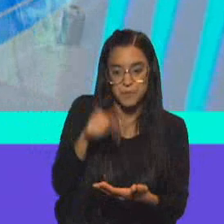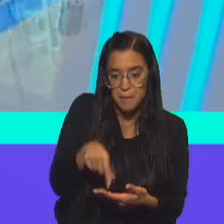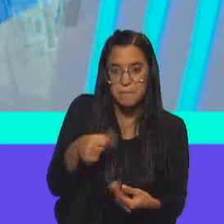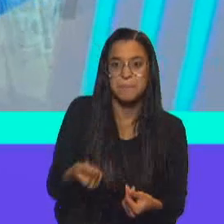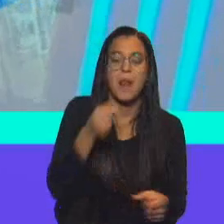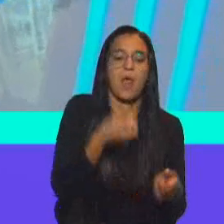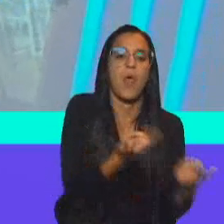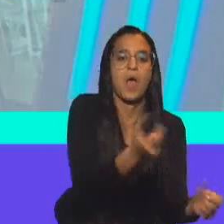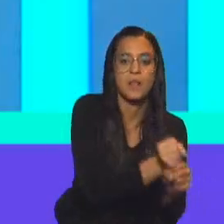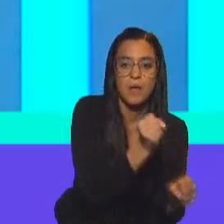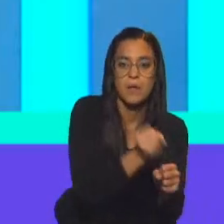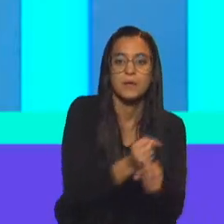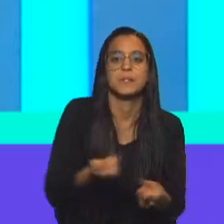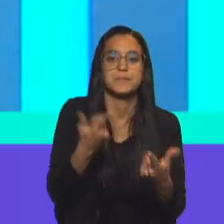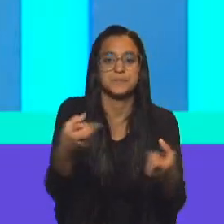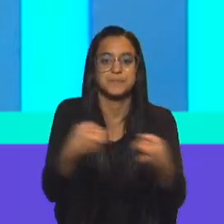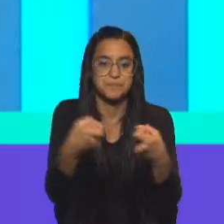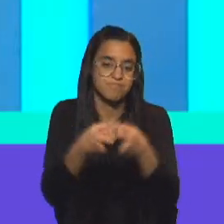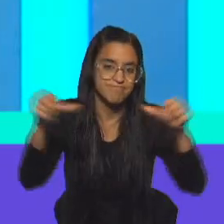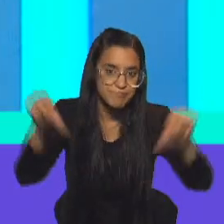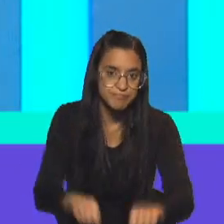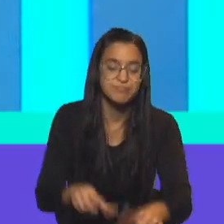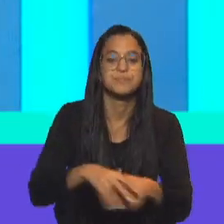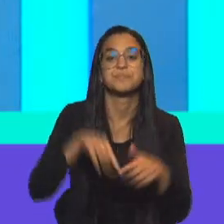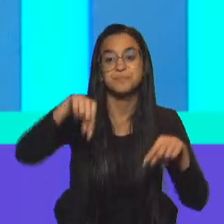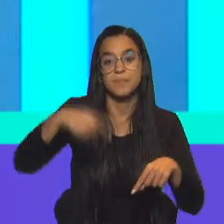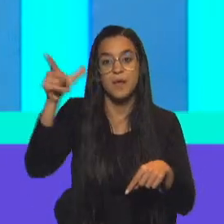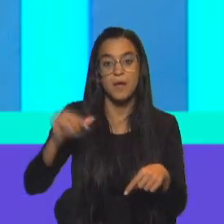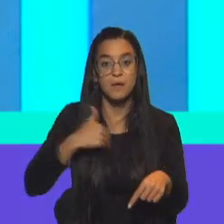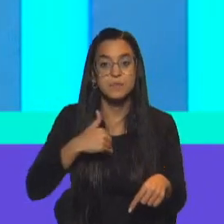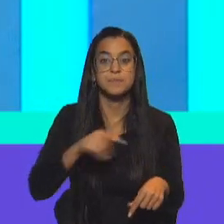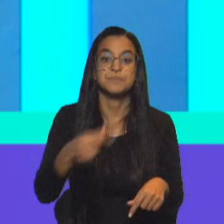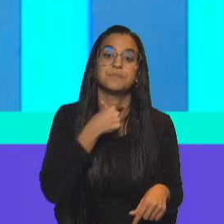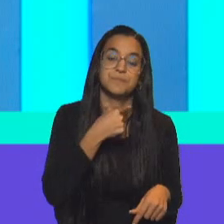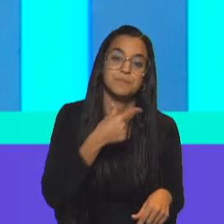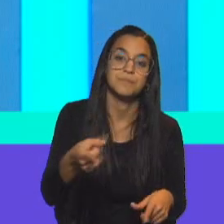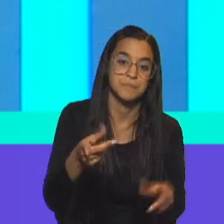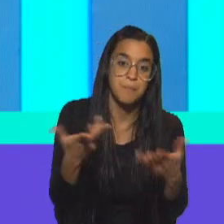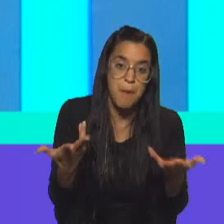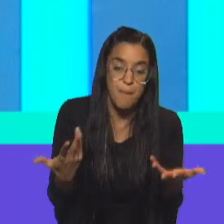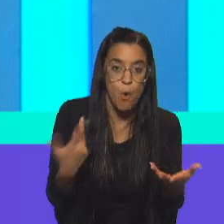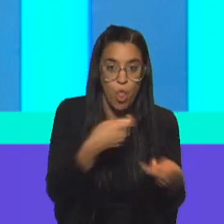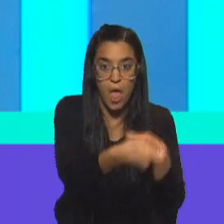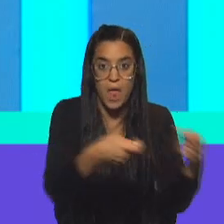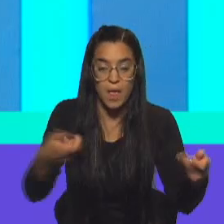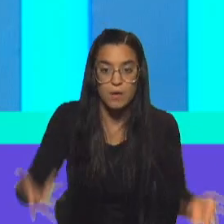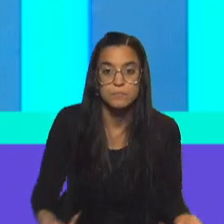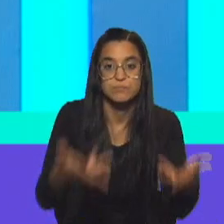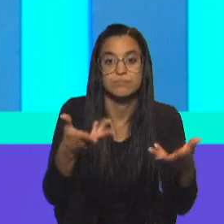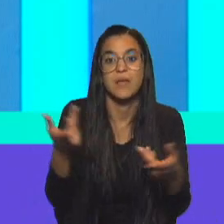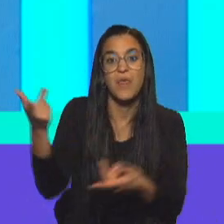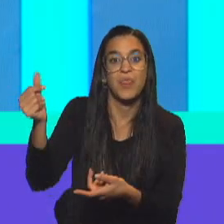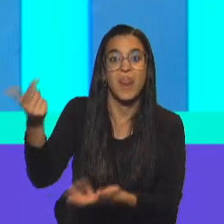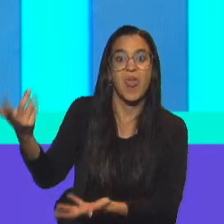trabajadores empresas que están mal en el caso de argentina argentina quería usarlo para eso para usar el dinero